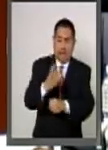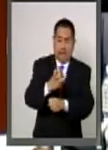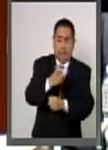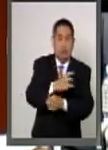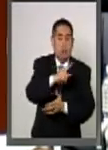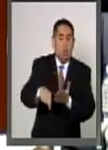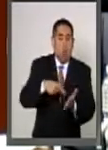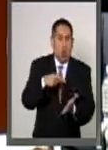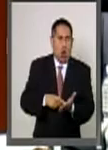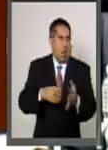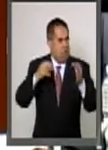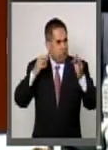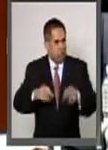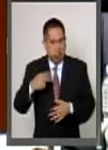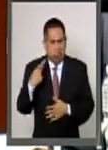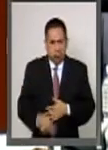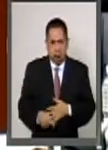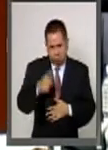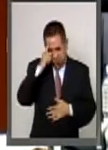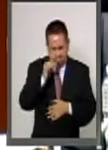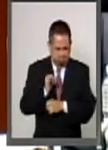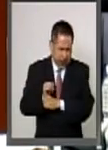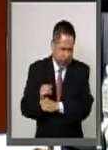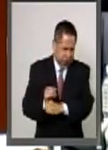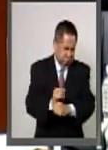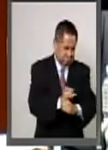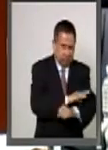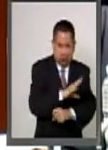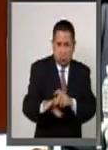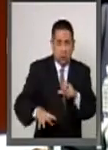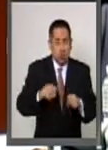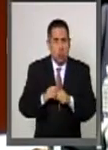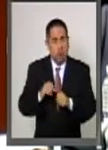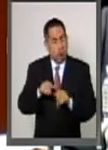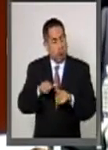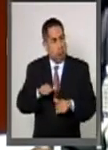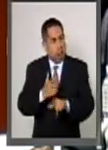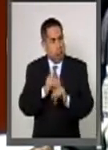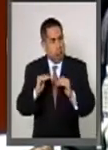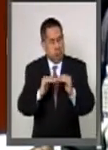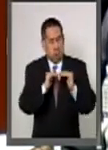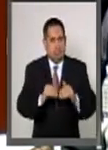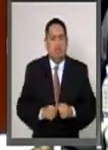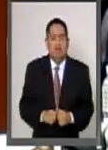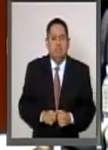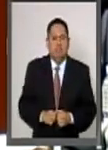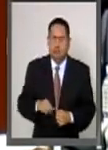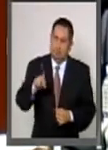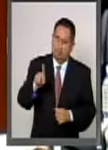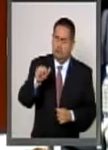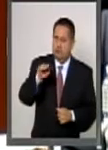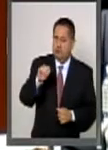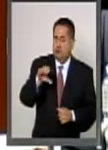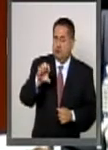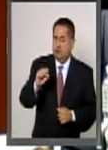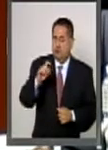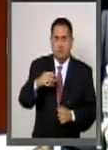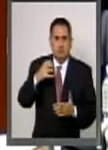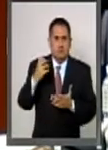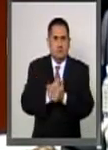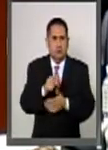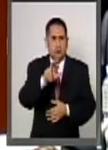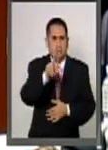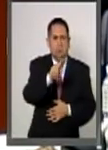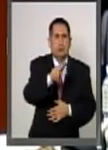lugar en este ejercicio profundamente democrático. Pablo Escudero ganó con 88